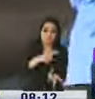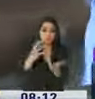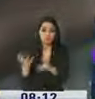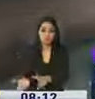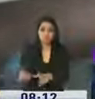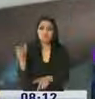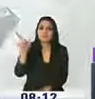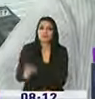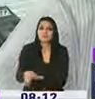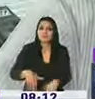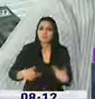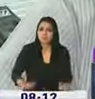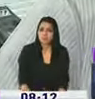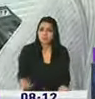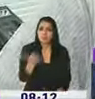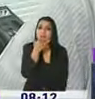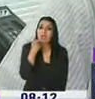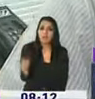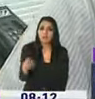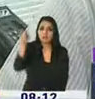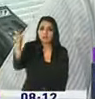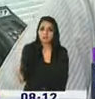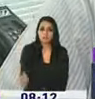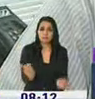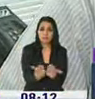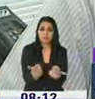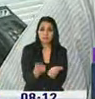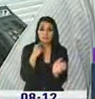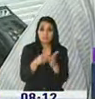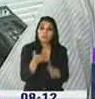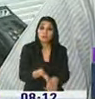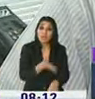maquinaria necesaria. Nosotros trabajamos en horario